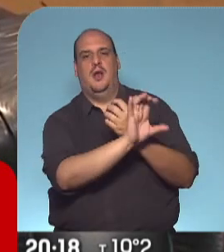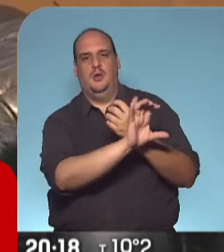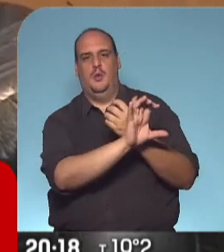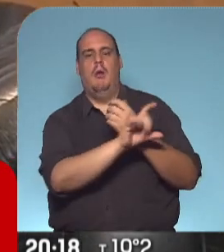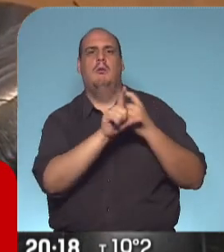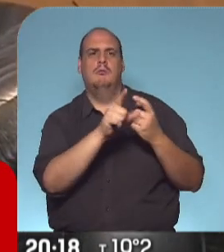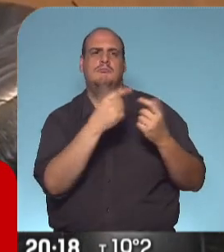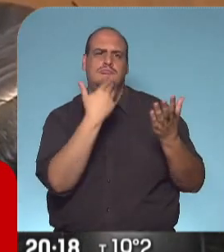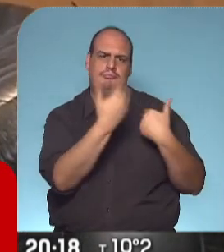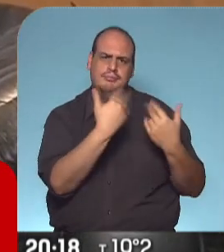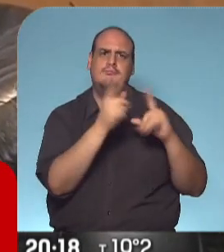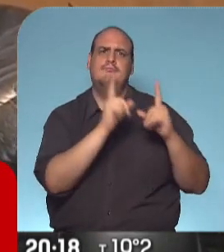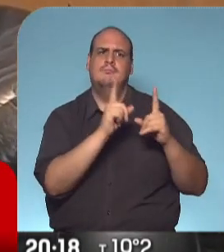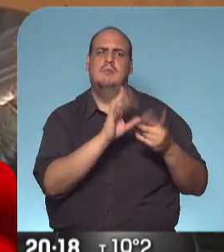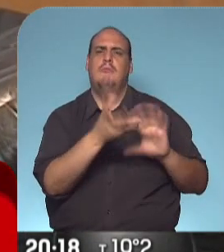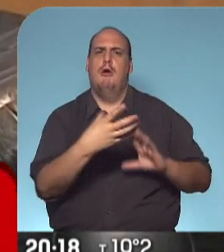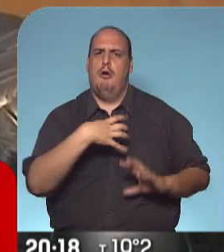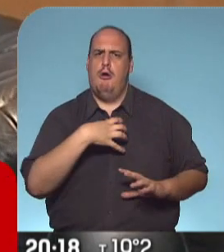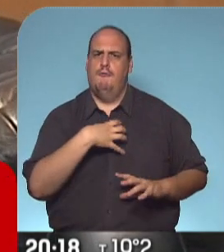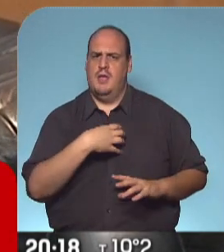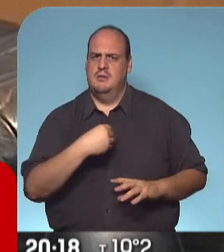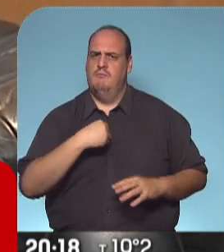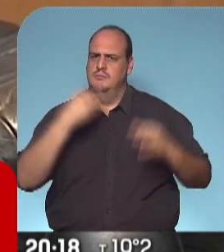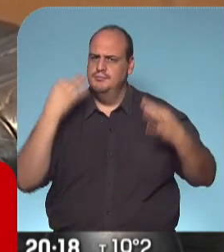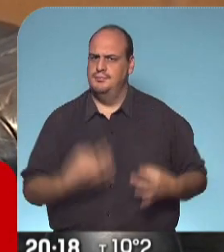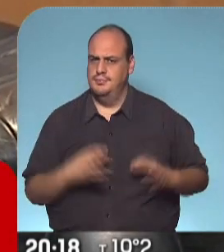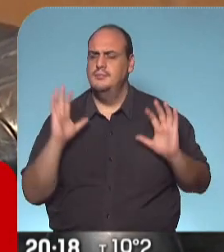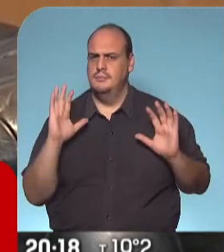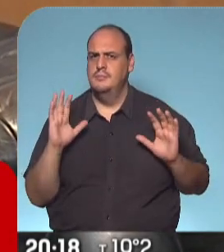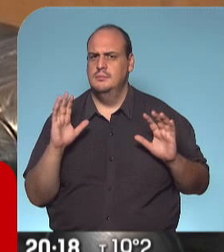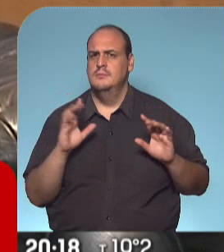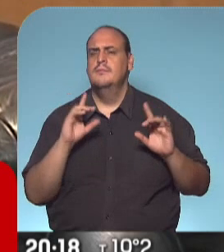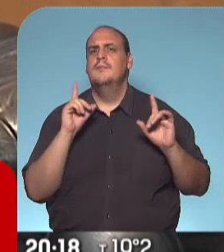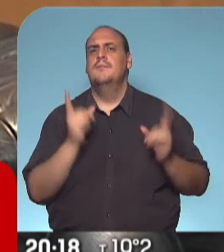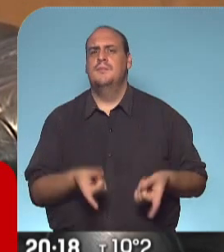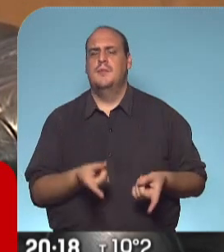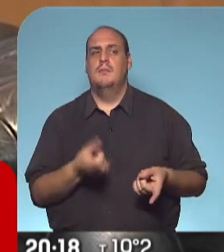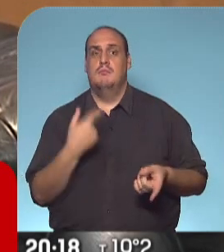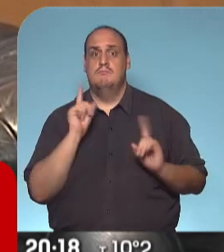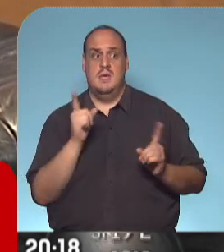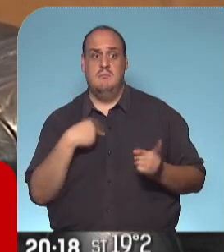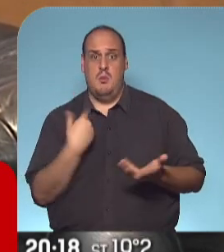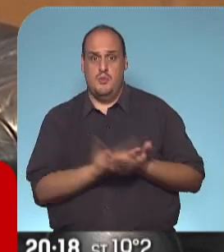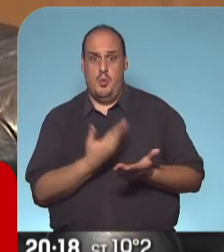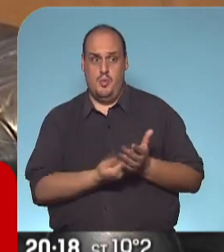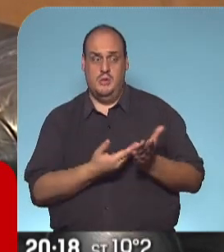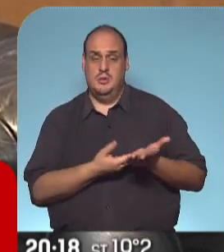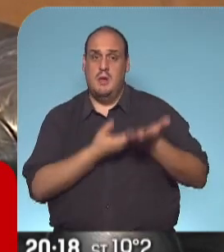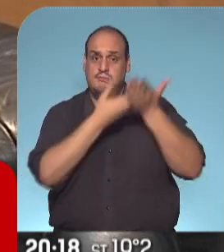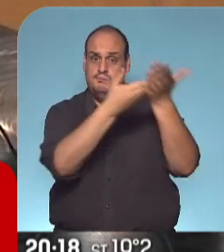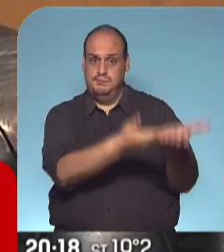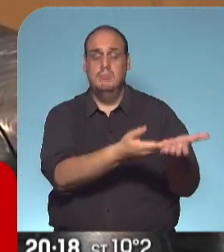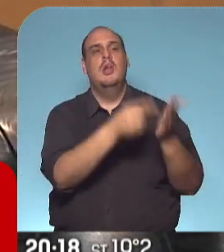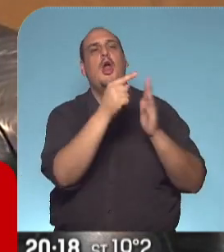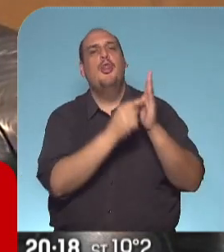venimos manteniendo sobre la base de la buena fe, presentando la propuesta que ya está presentada, pero discutiendo